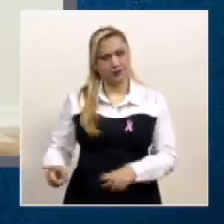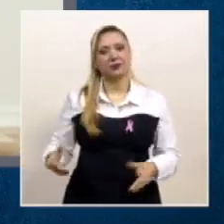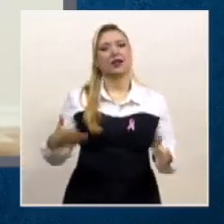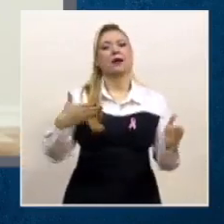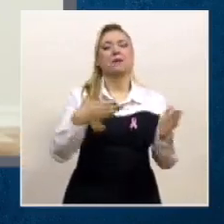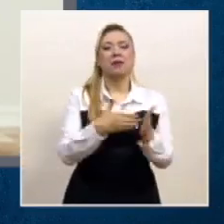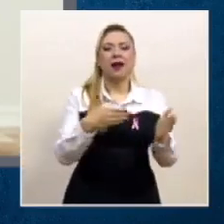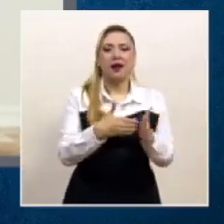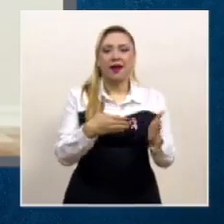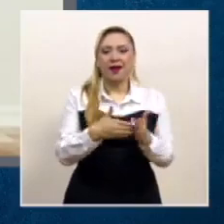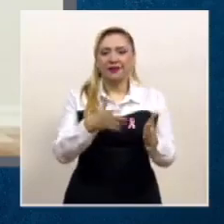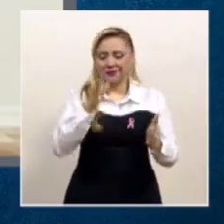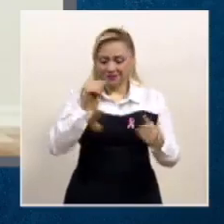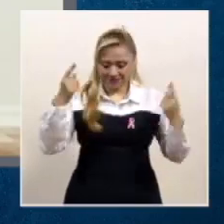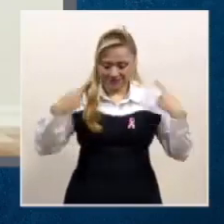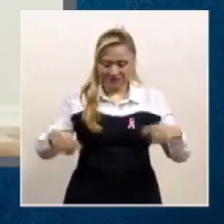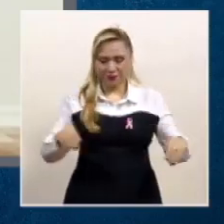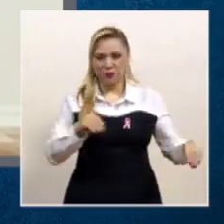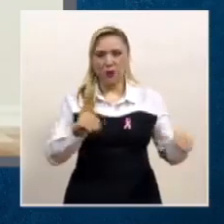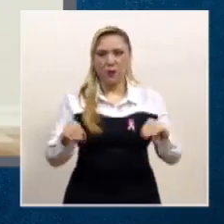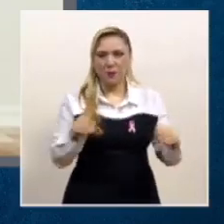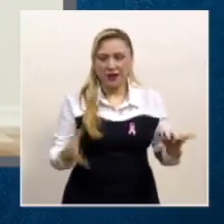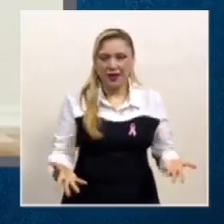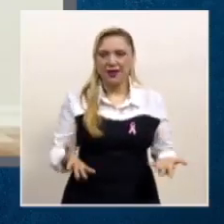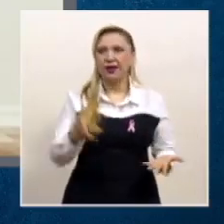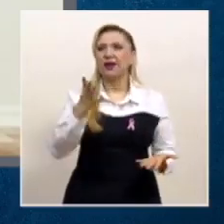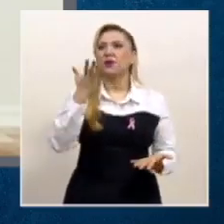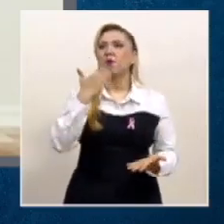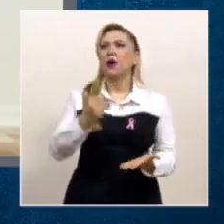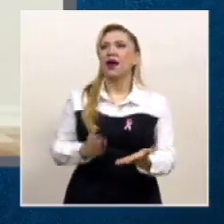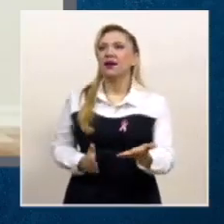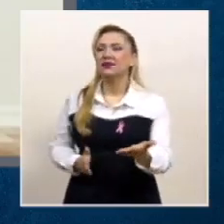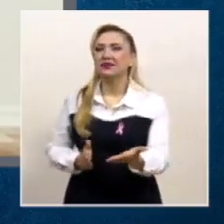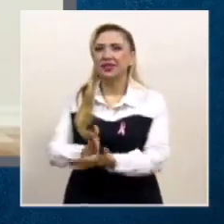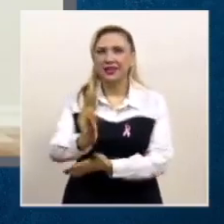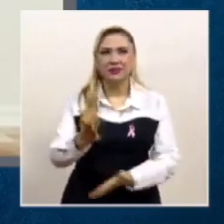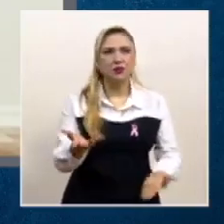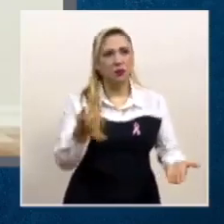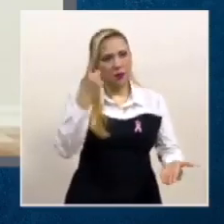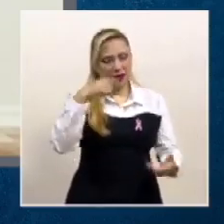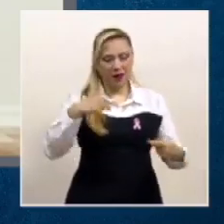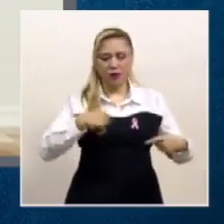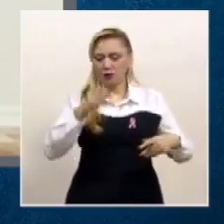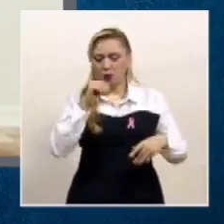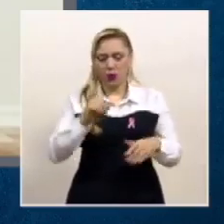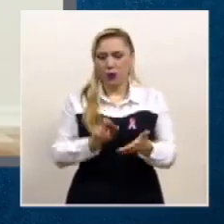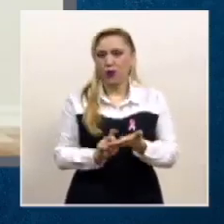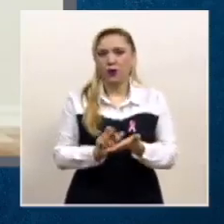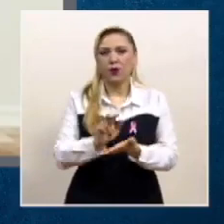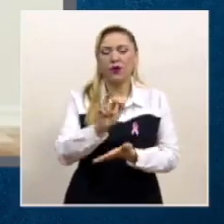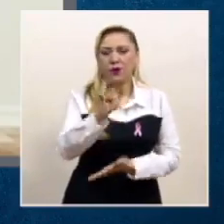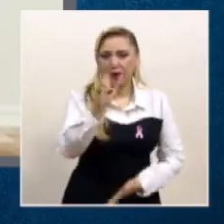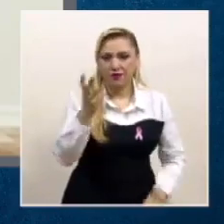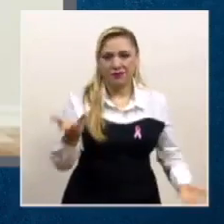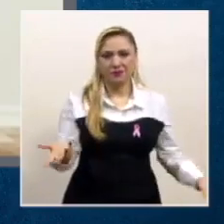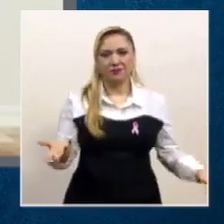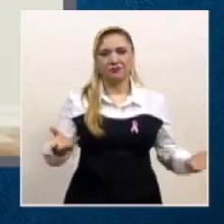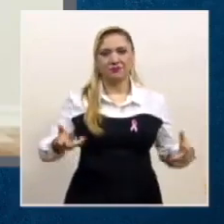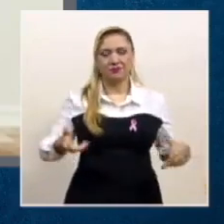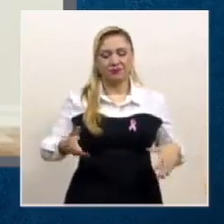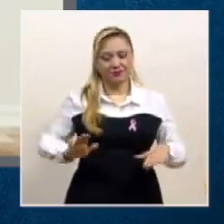barreras físicas, como que no haya un acceso universal, entonces el hecho de que haya escalones en